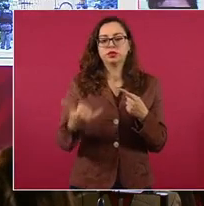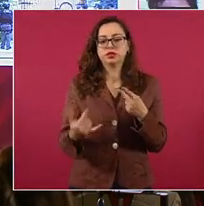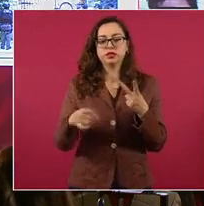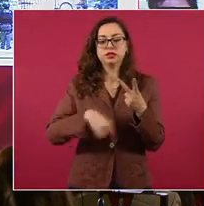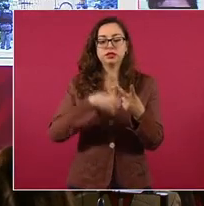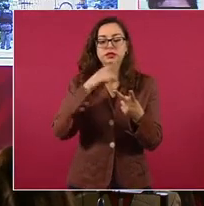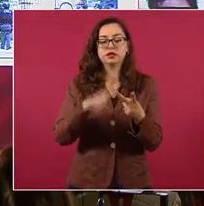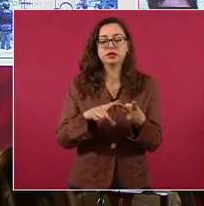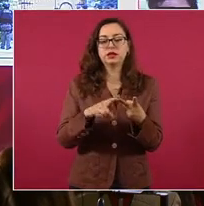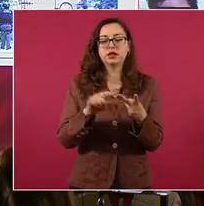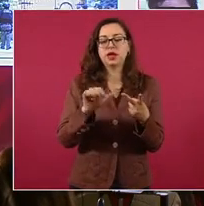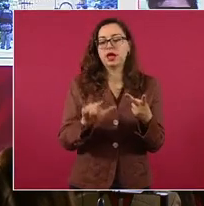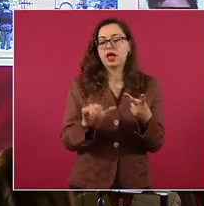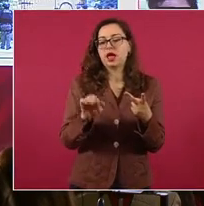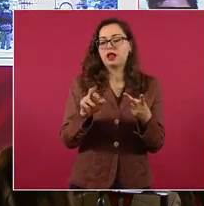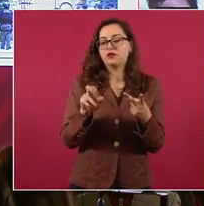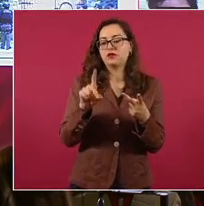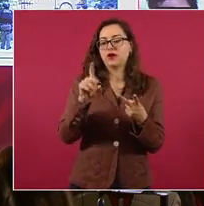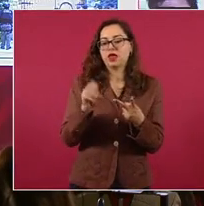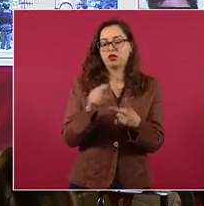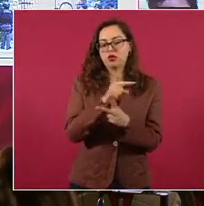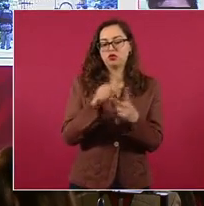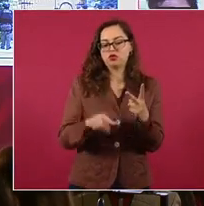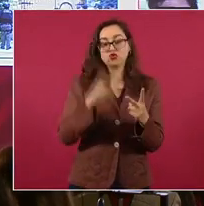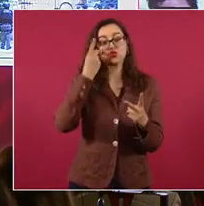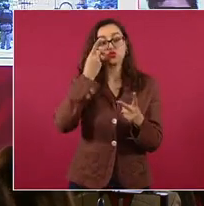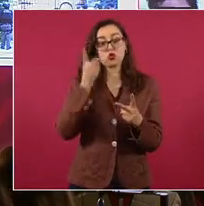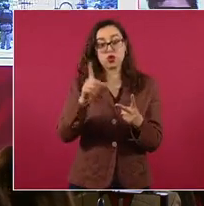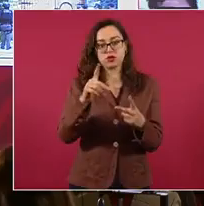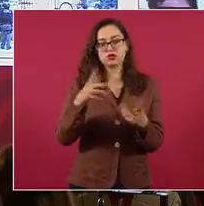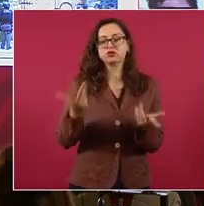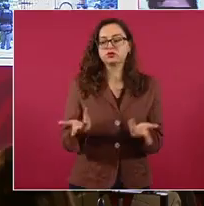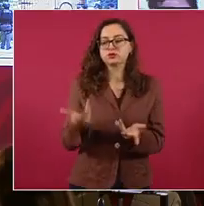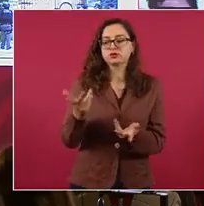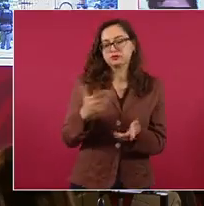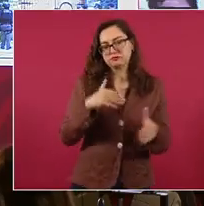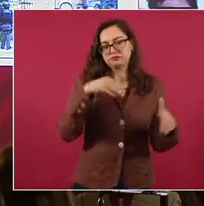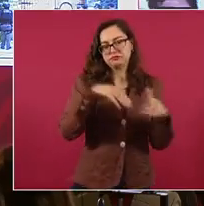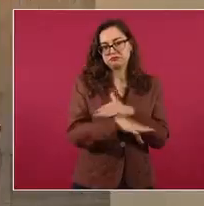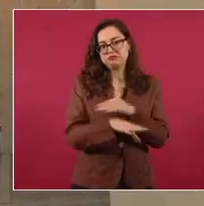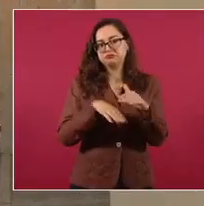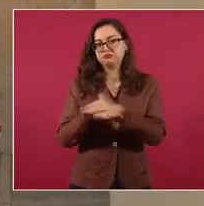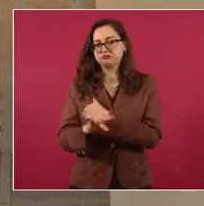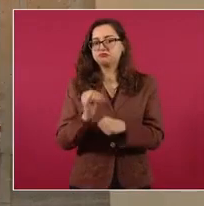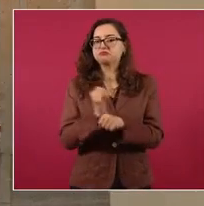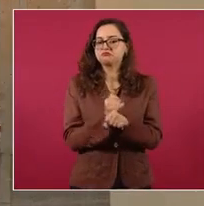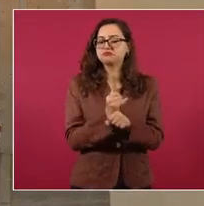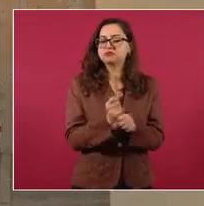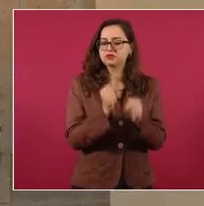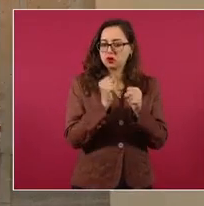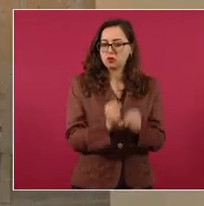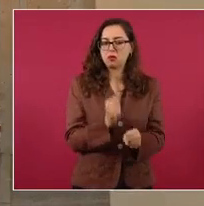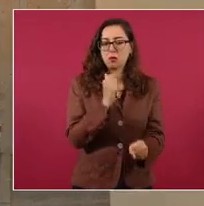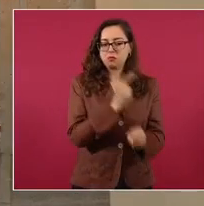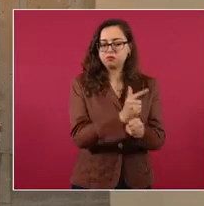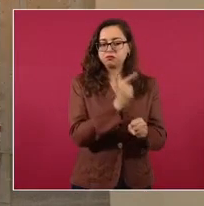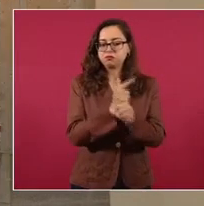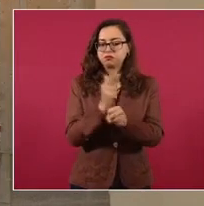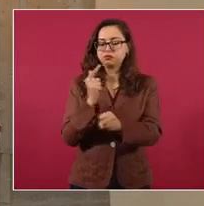N. alias El Fresa, que serían, según una línea sólida de investigación, quienes habrían